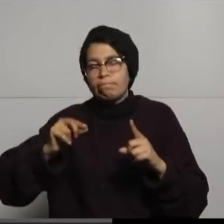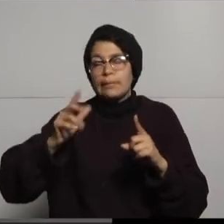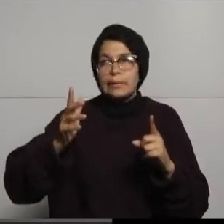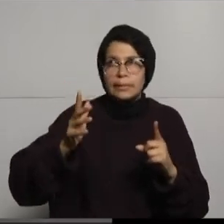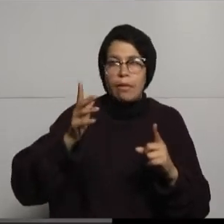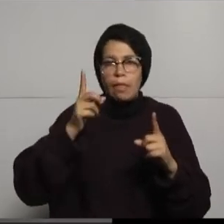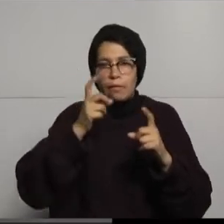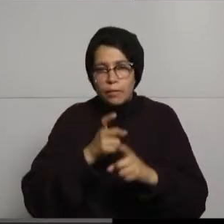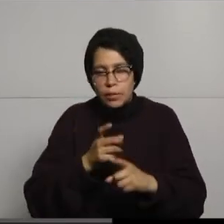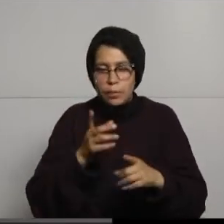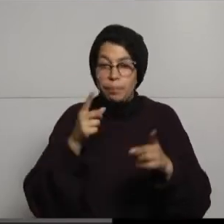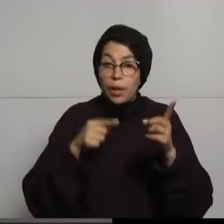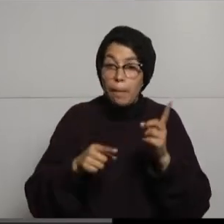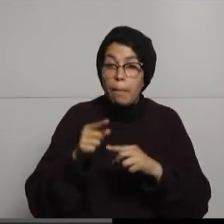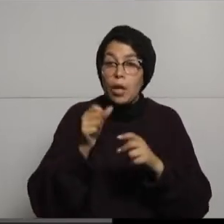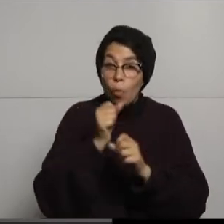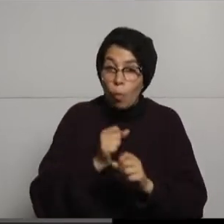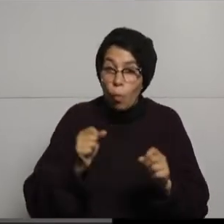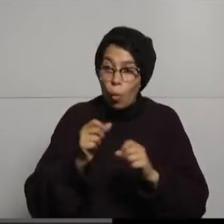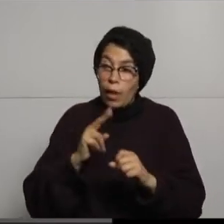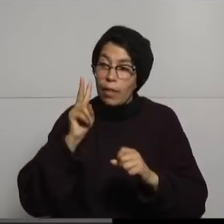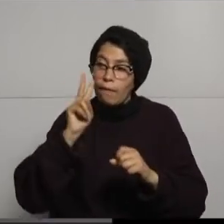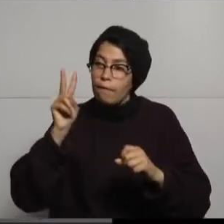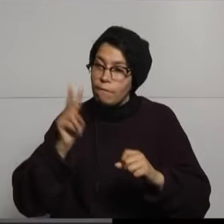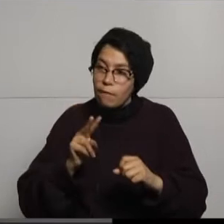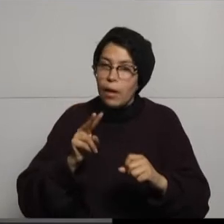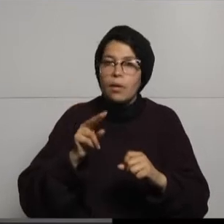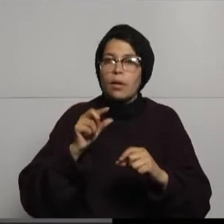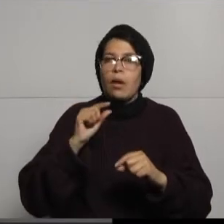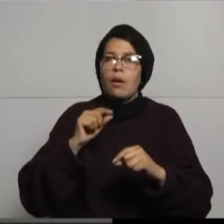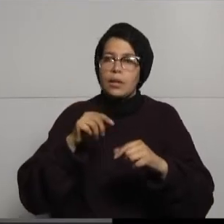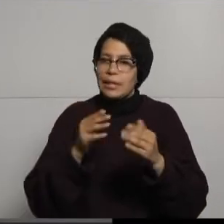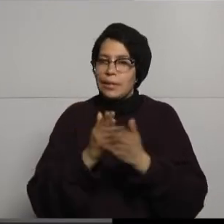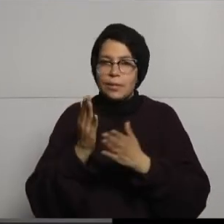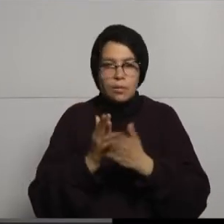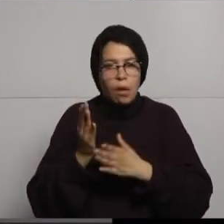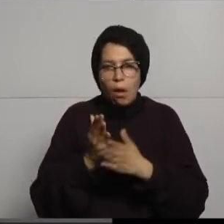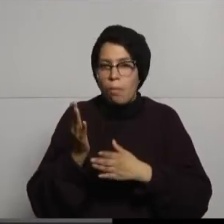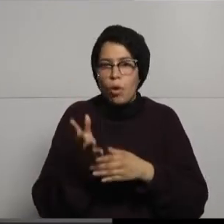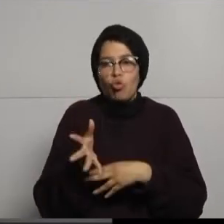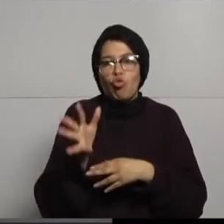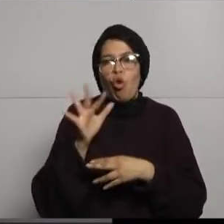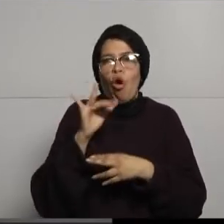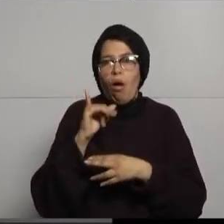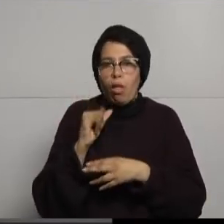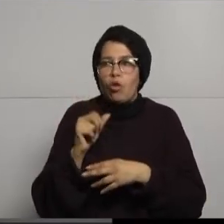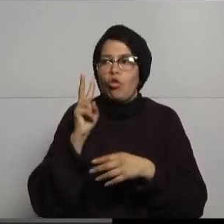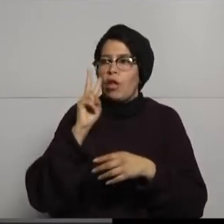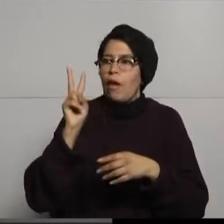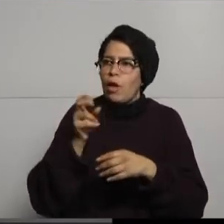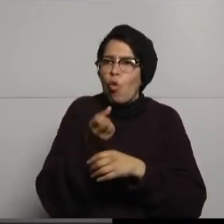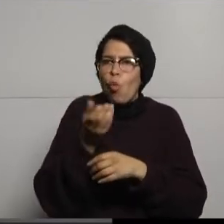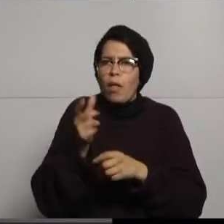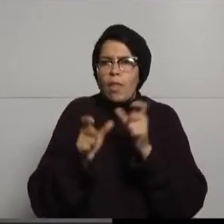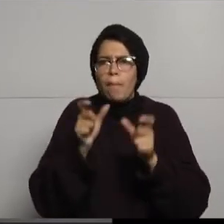sector están las personas que se contagian y que tienen alguna gravedad en el contagio. Entonces a mí me llega por WhatsApp, me llega un